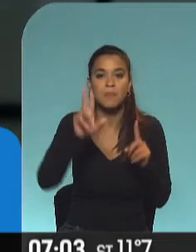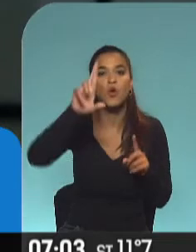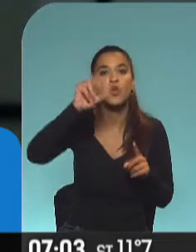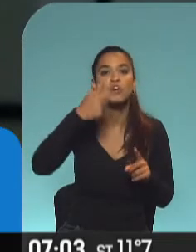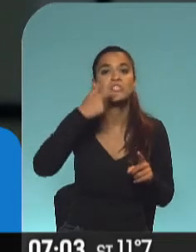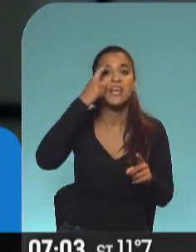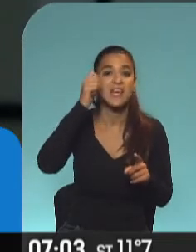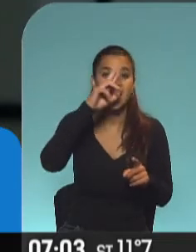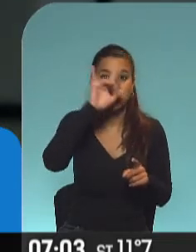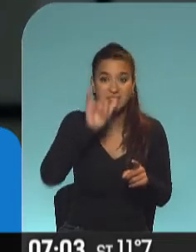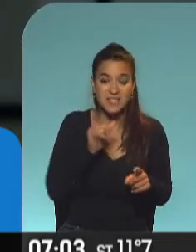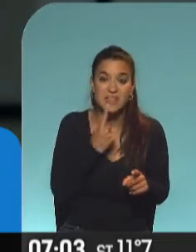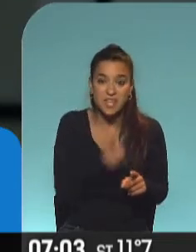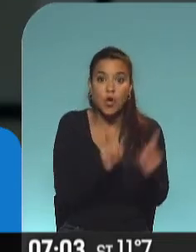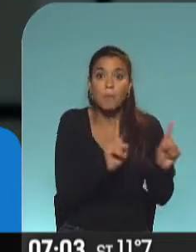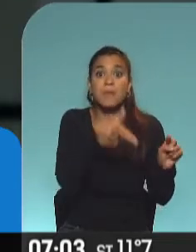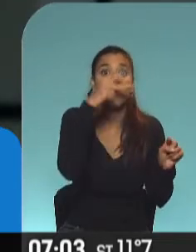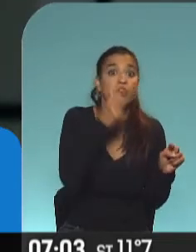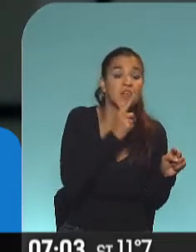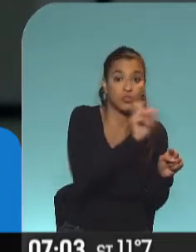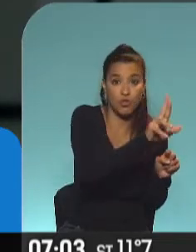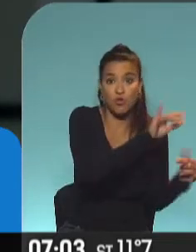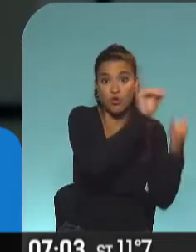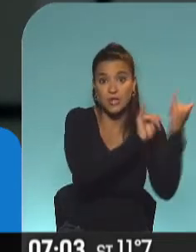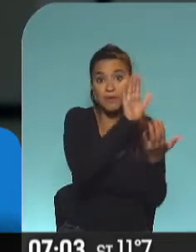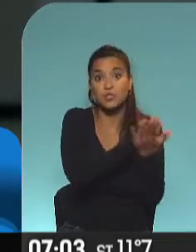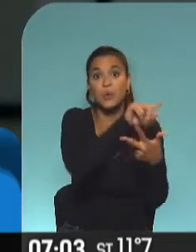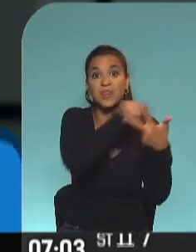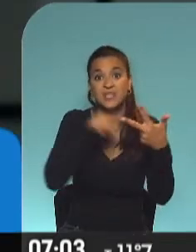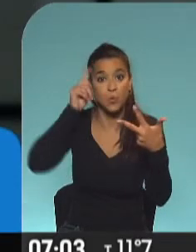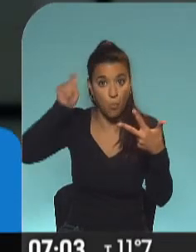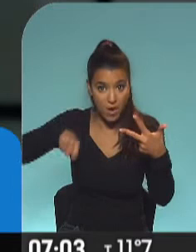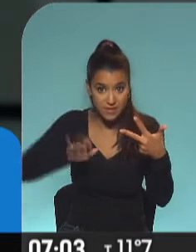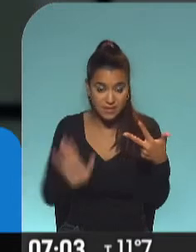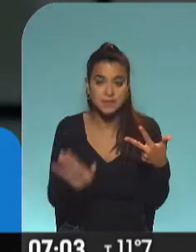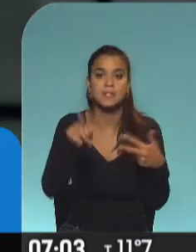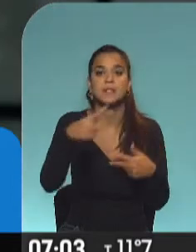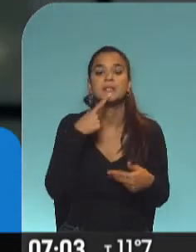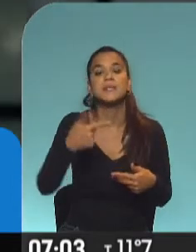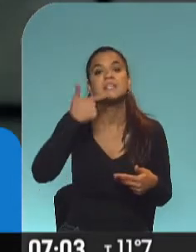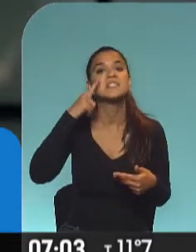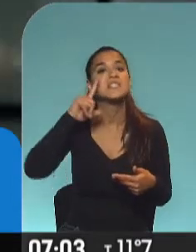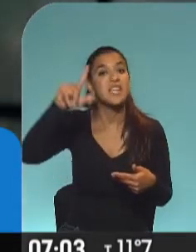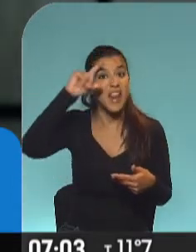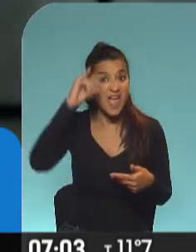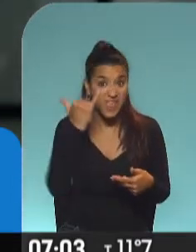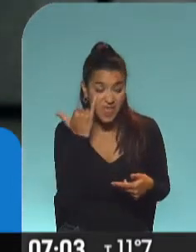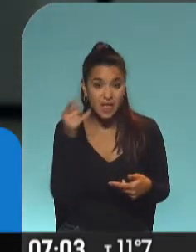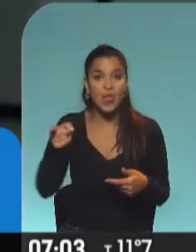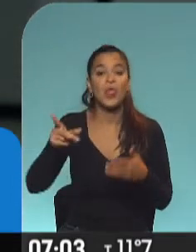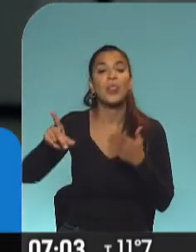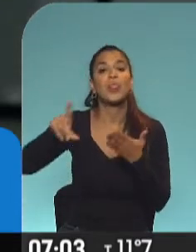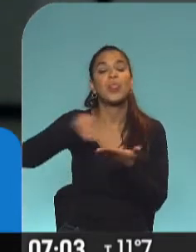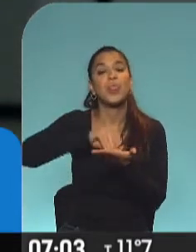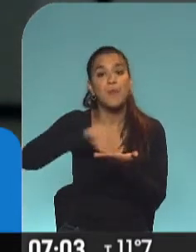Néstor a propósito de la situación de los jueces Bruglia, Bertuzzi y Castelli. En principio, Vanessa Silei, que es la diputada